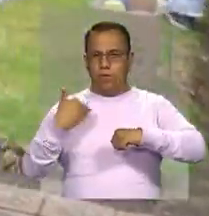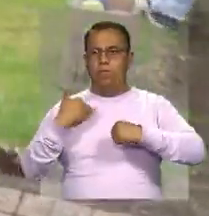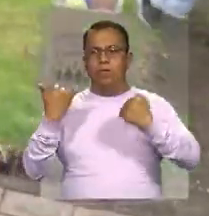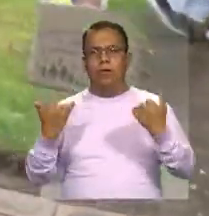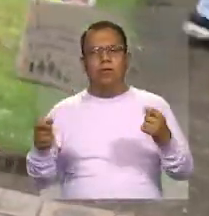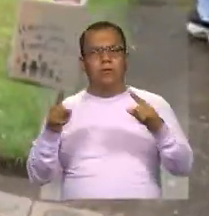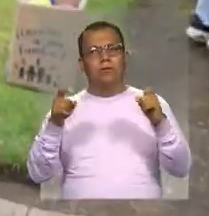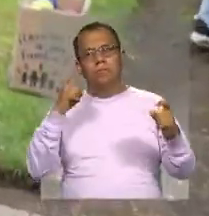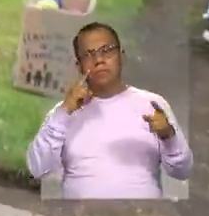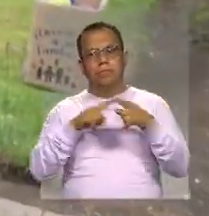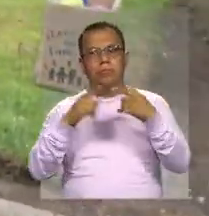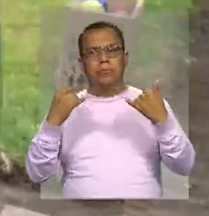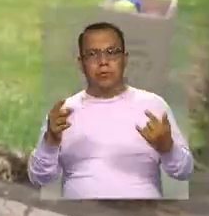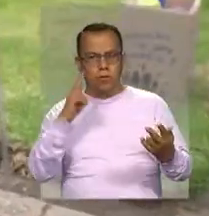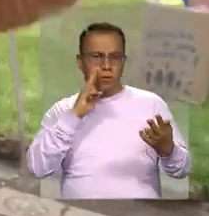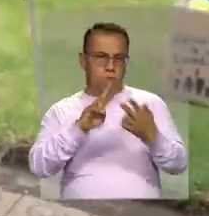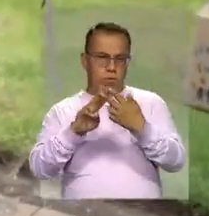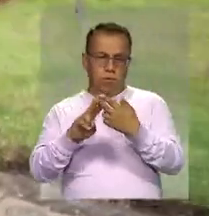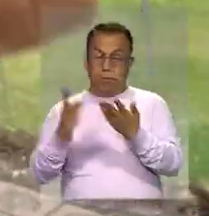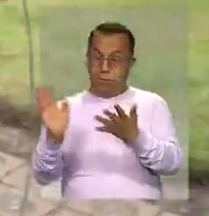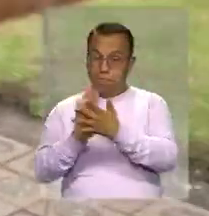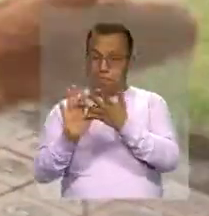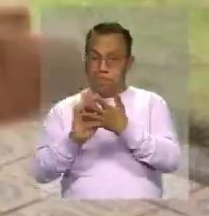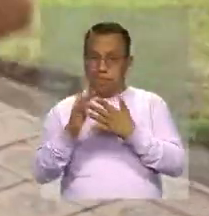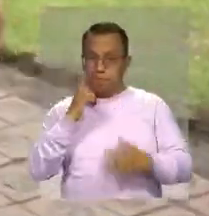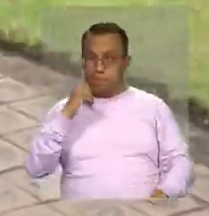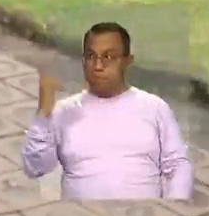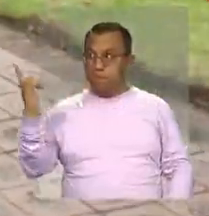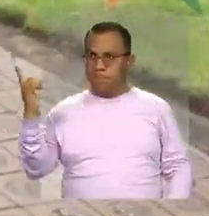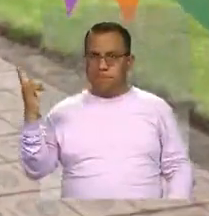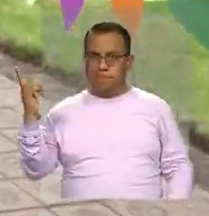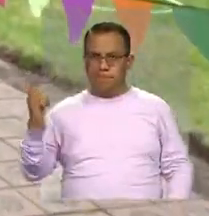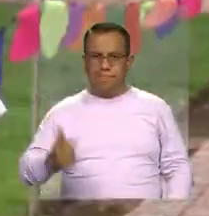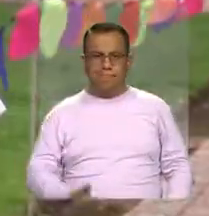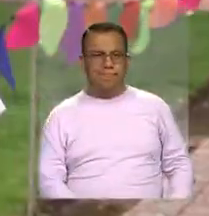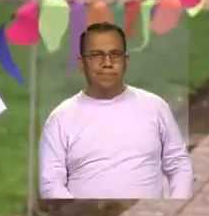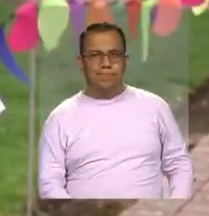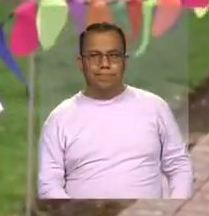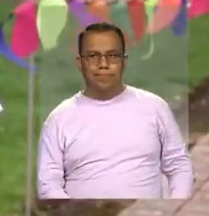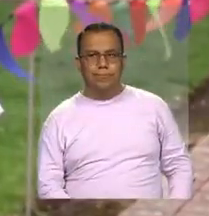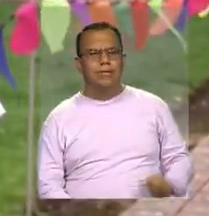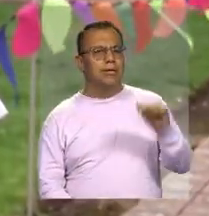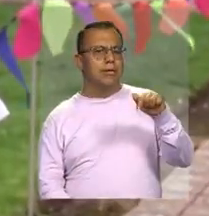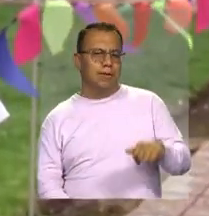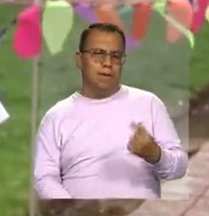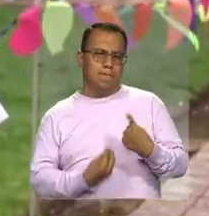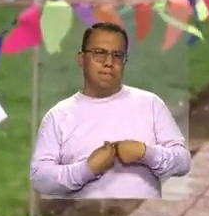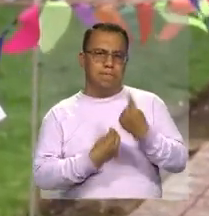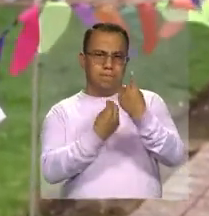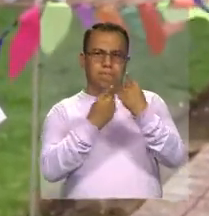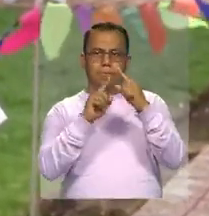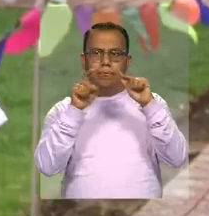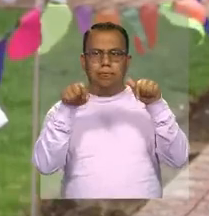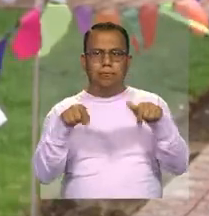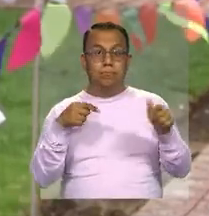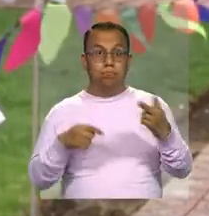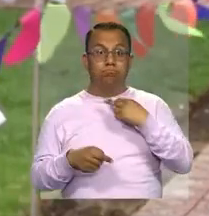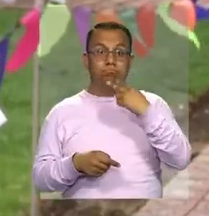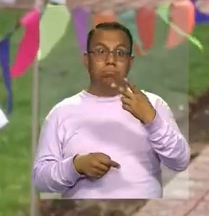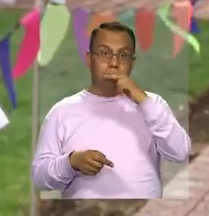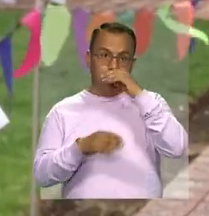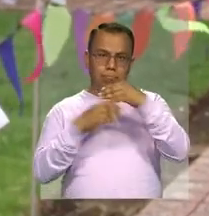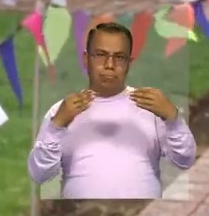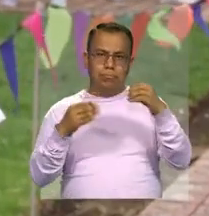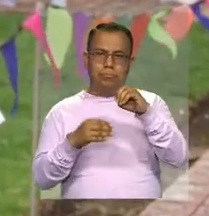hablamos justamente con ellos para conocer sus peticiones. Escuchemos. Con esta política vamos a hacer que la voz de los niños,